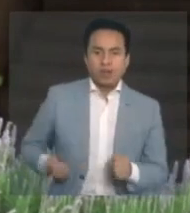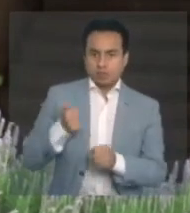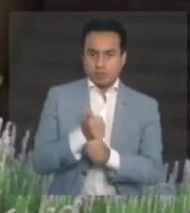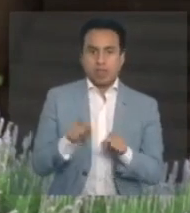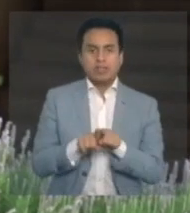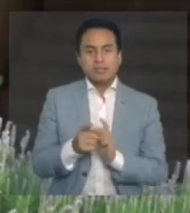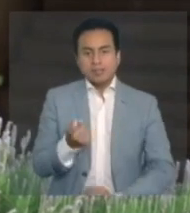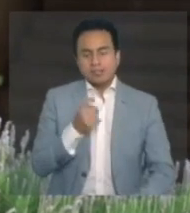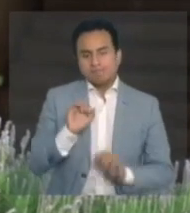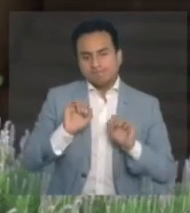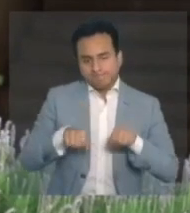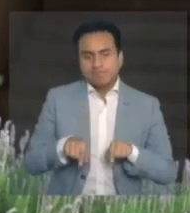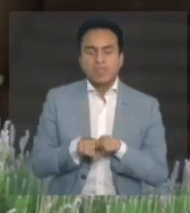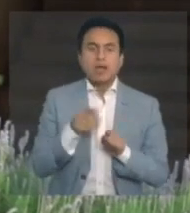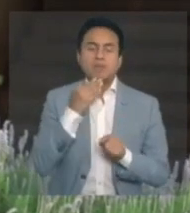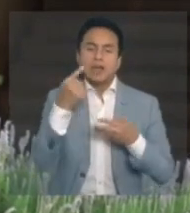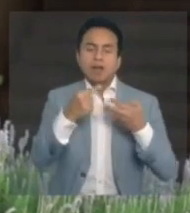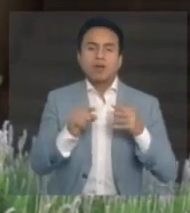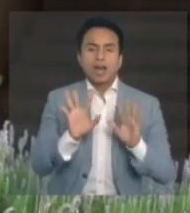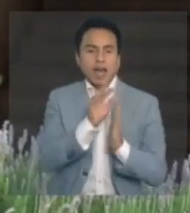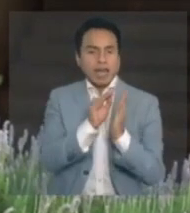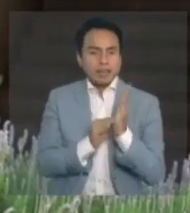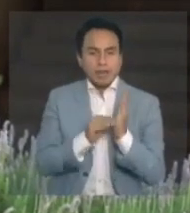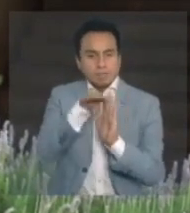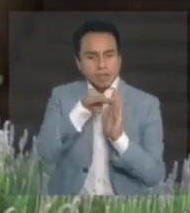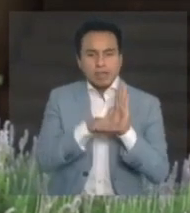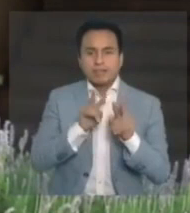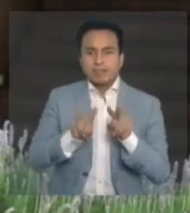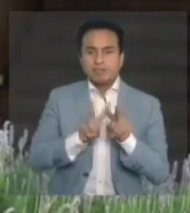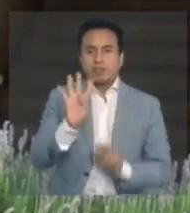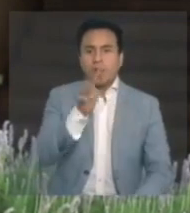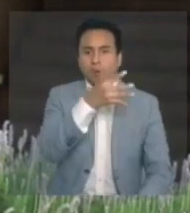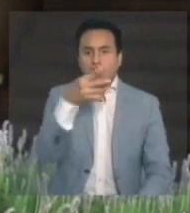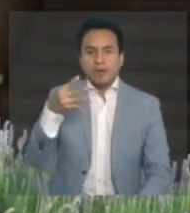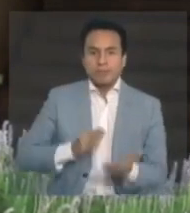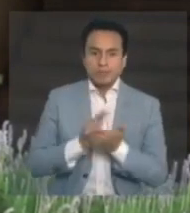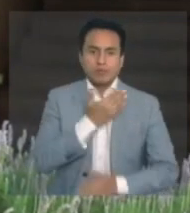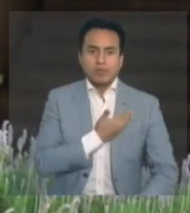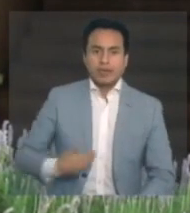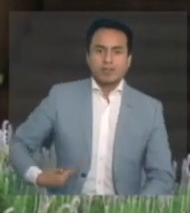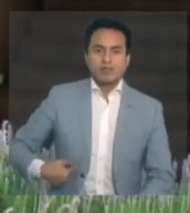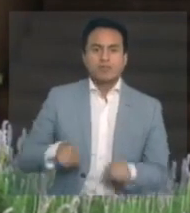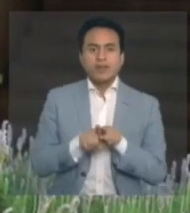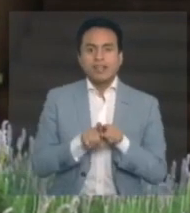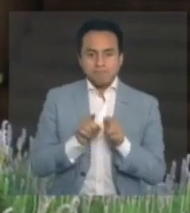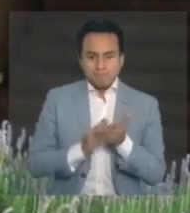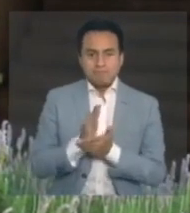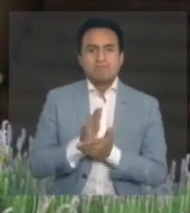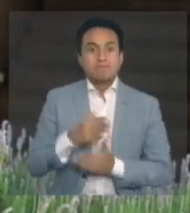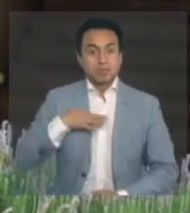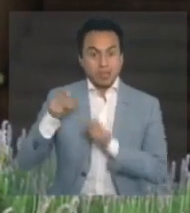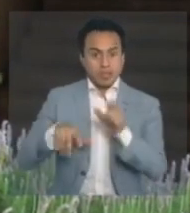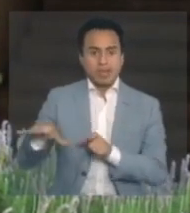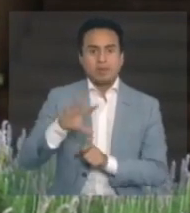manera autocrítica, pero también relevando algunas agendas y algunas medidas que hemos adoptado en estas 4 semanas de instalación de cara a la ciudadanía en